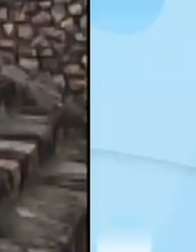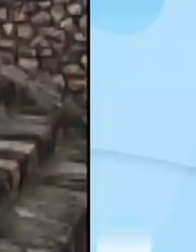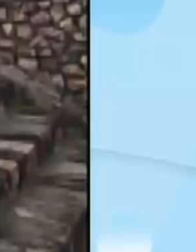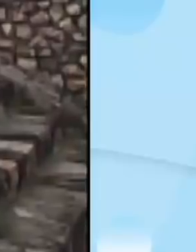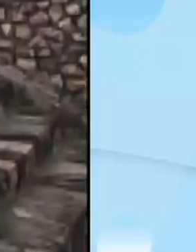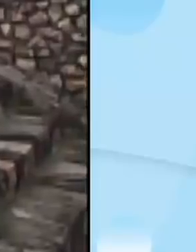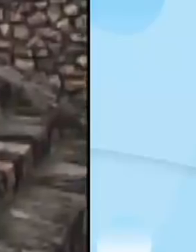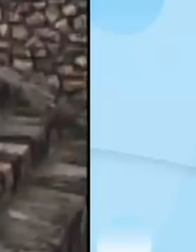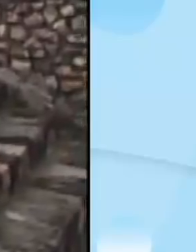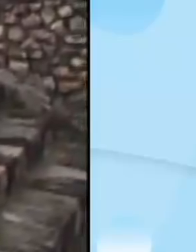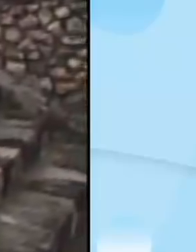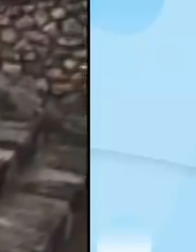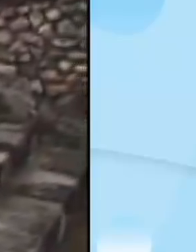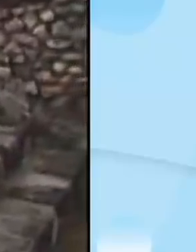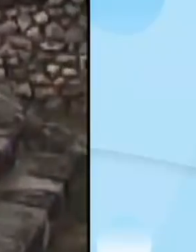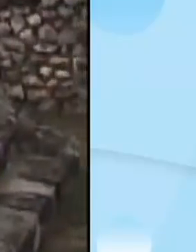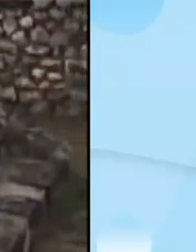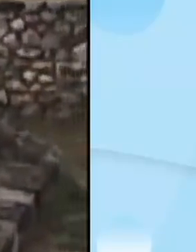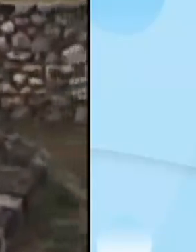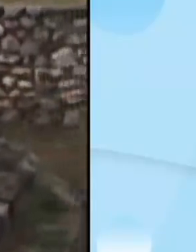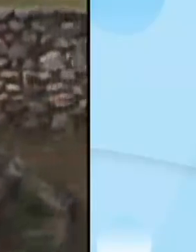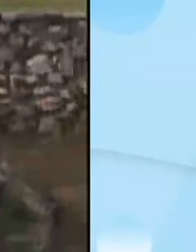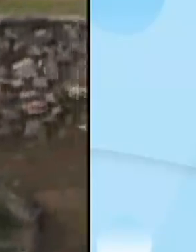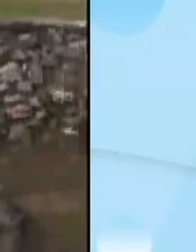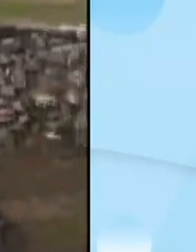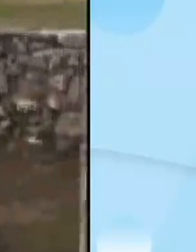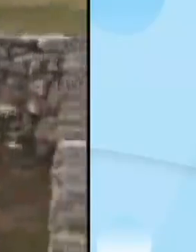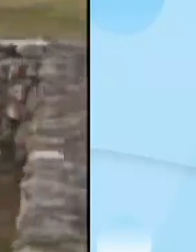Ichquichca o Kepa.